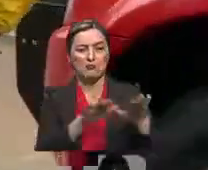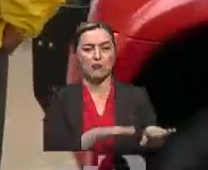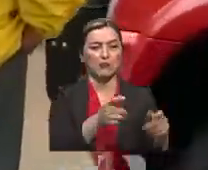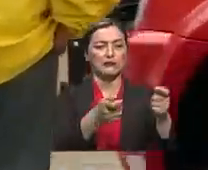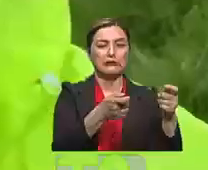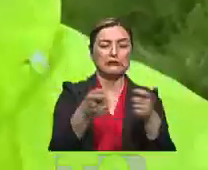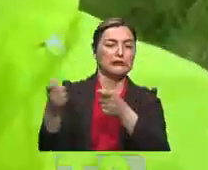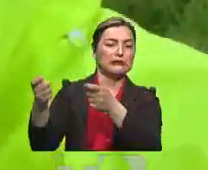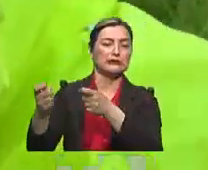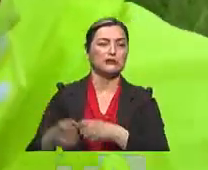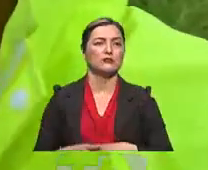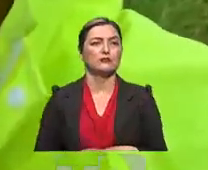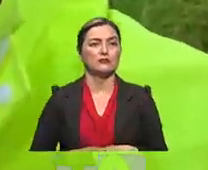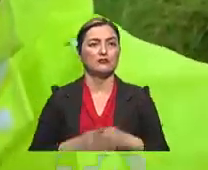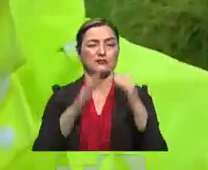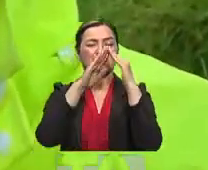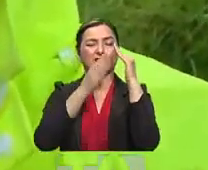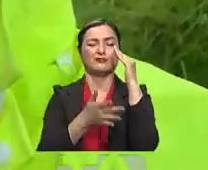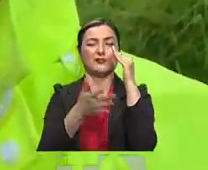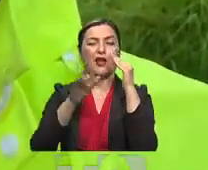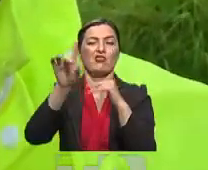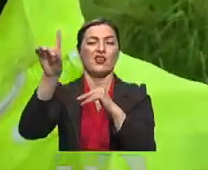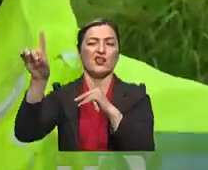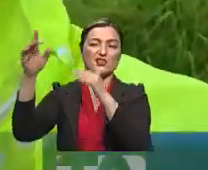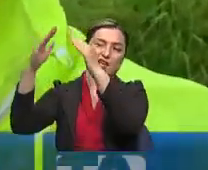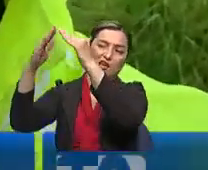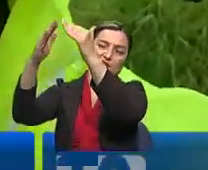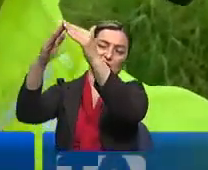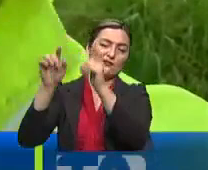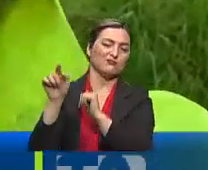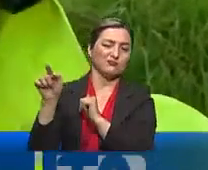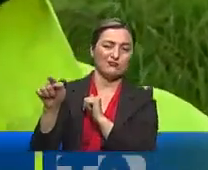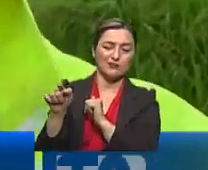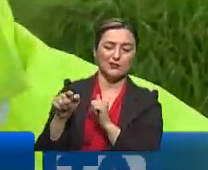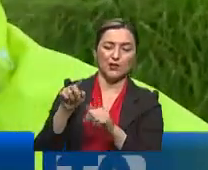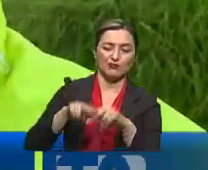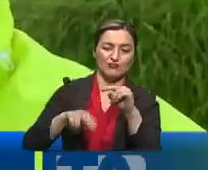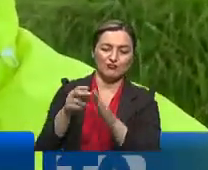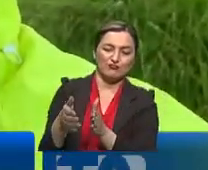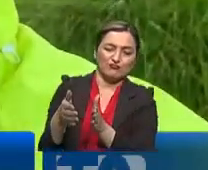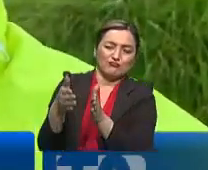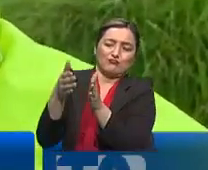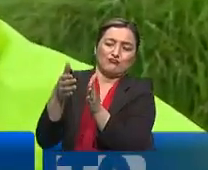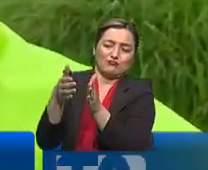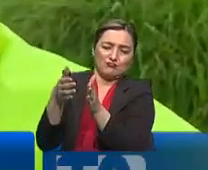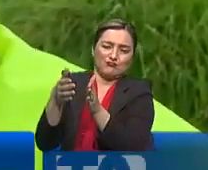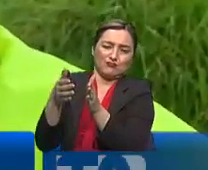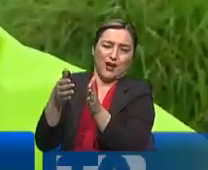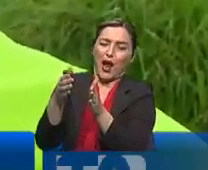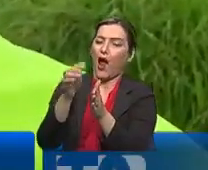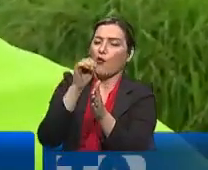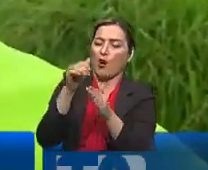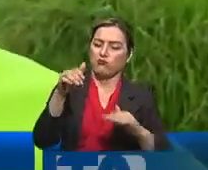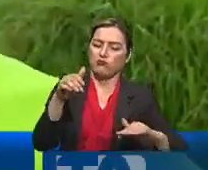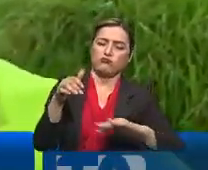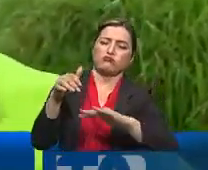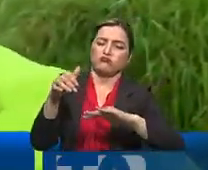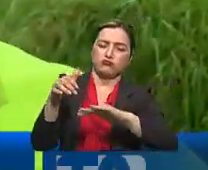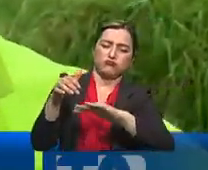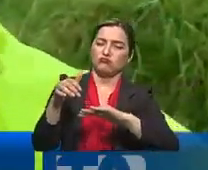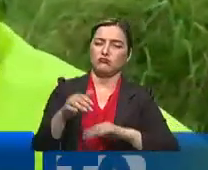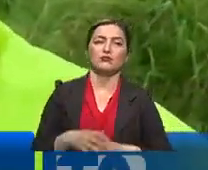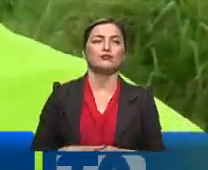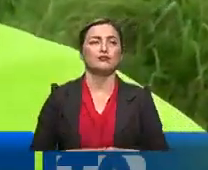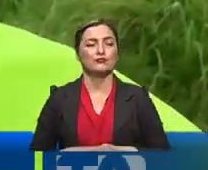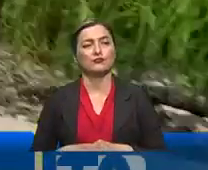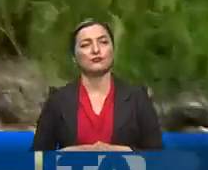afectadas en la parte derecha. Se está haciendo pequeños muros de contención para que no afecten a las casas